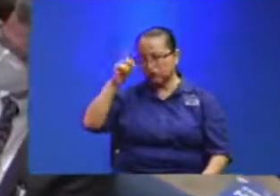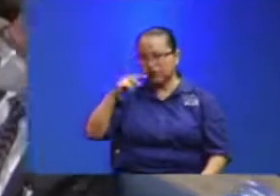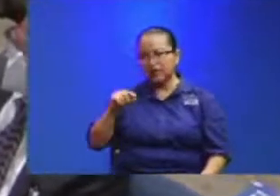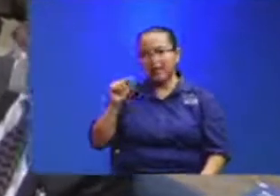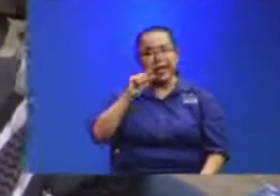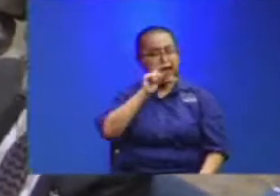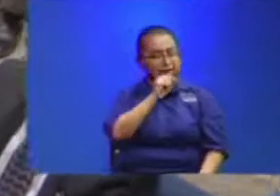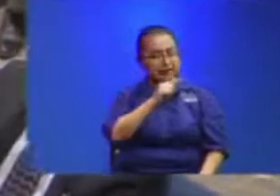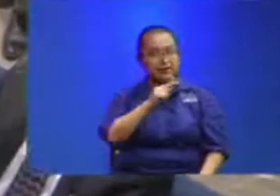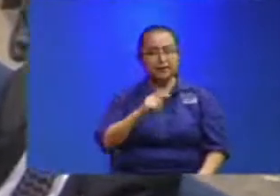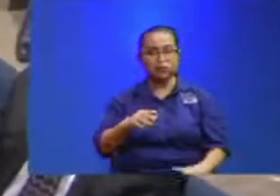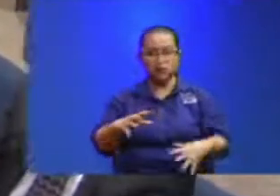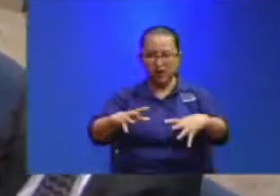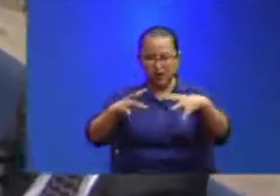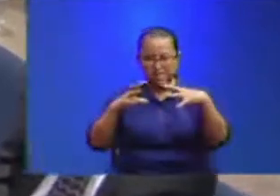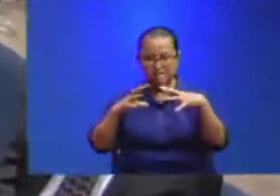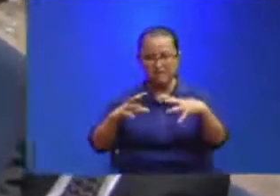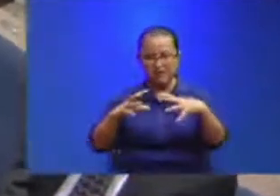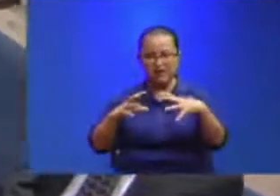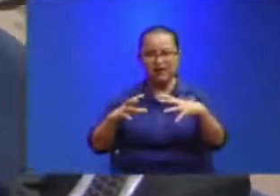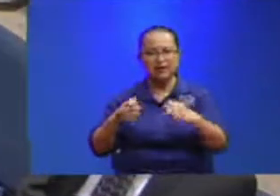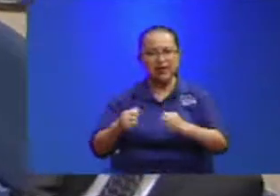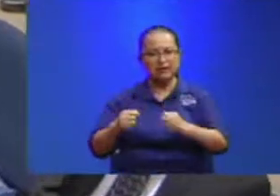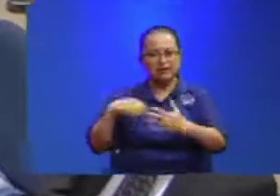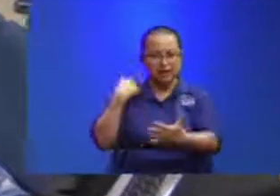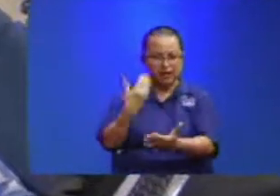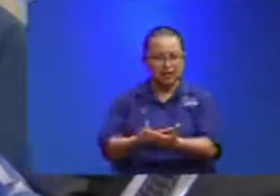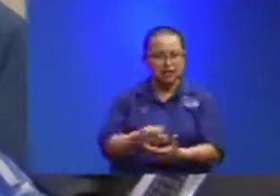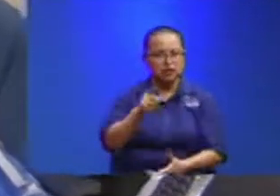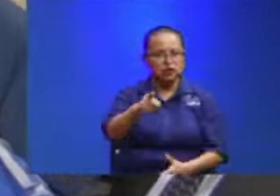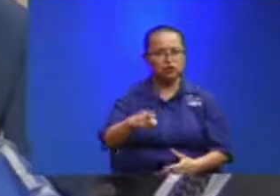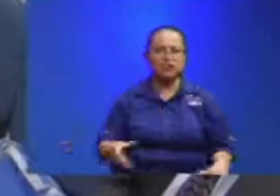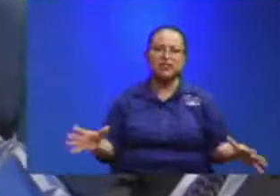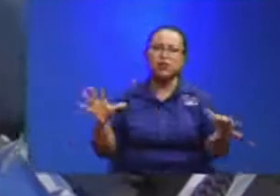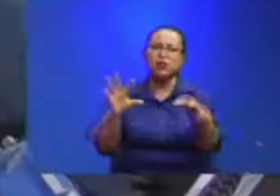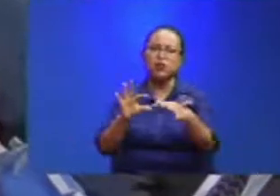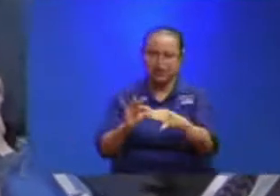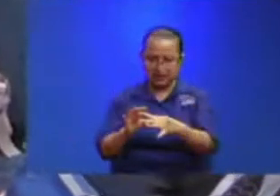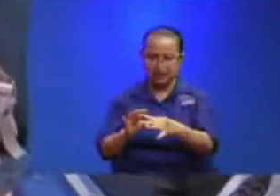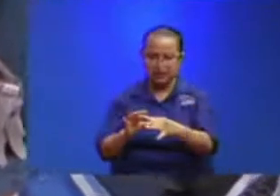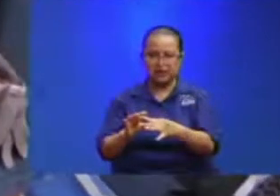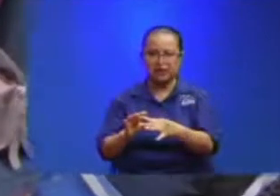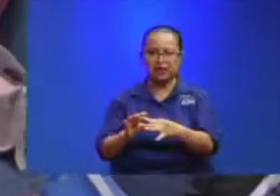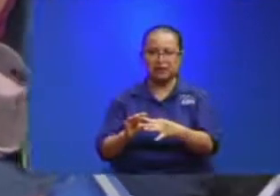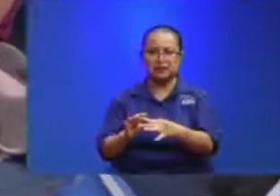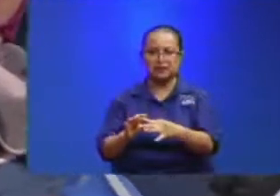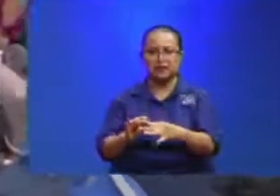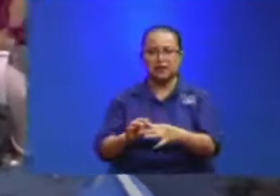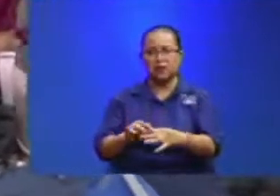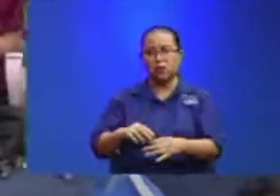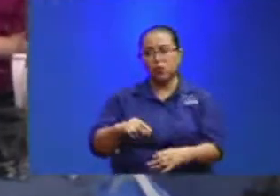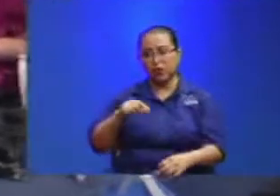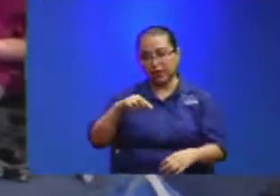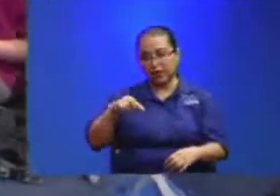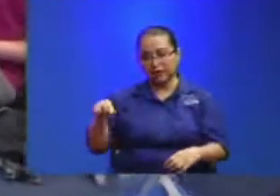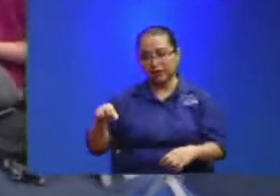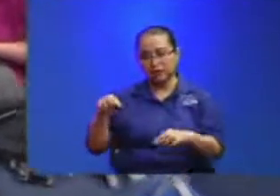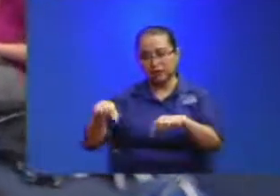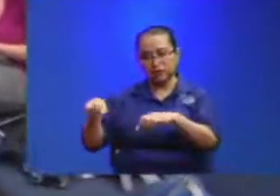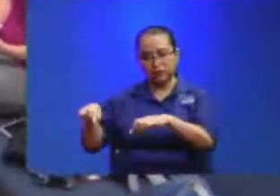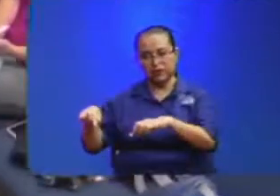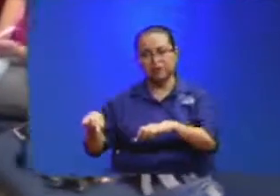piedra de tropiezo si usted se une con ese tipo de él es una piedra tropieza y le voy a hablar dos